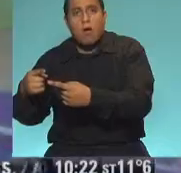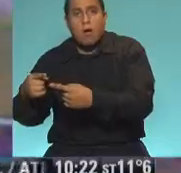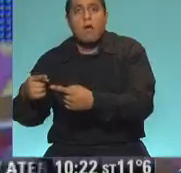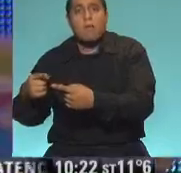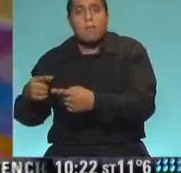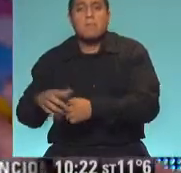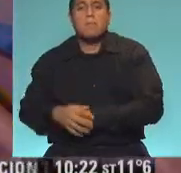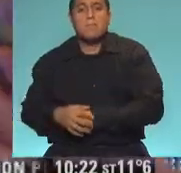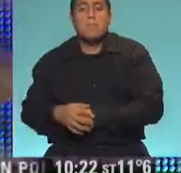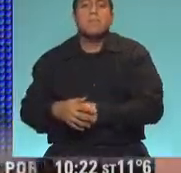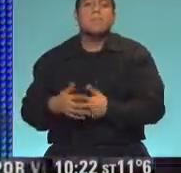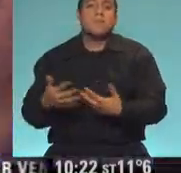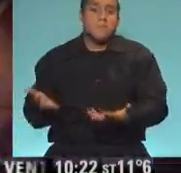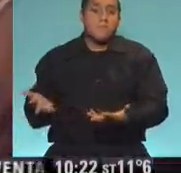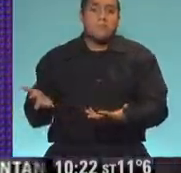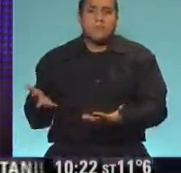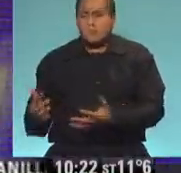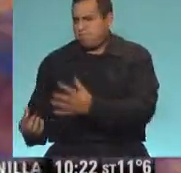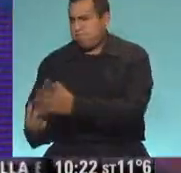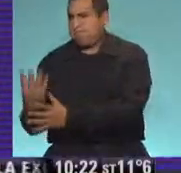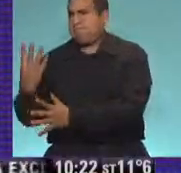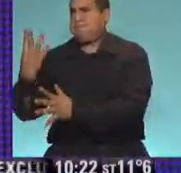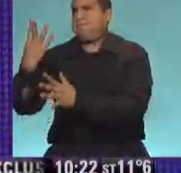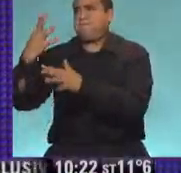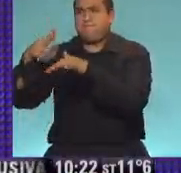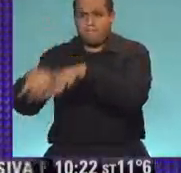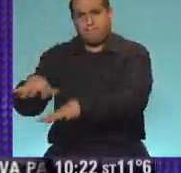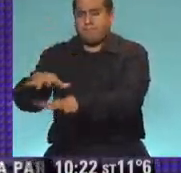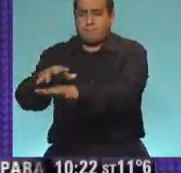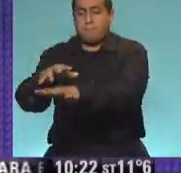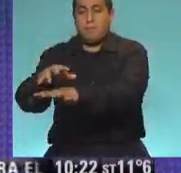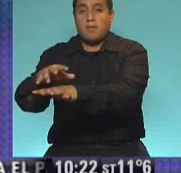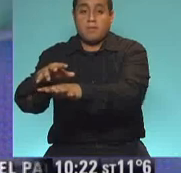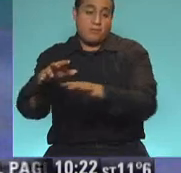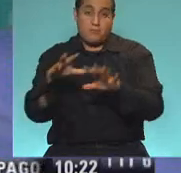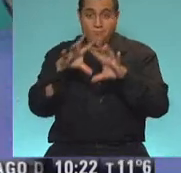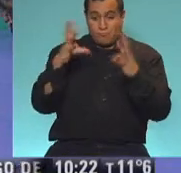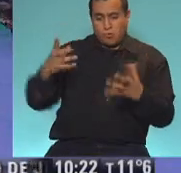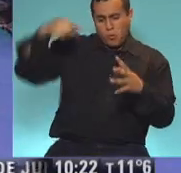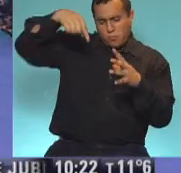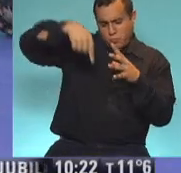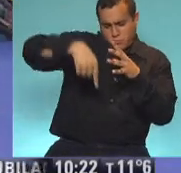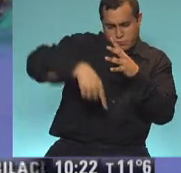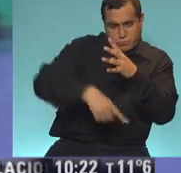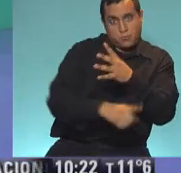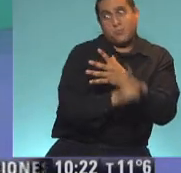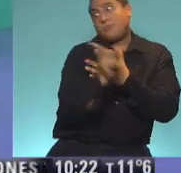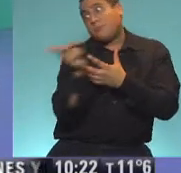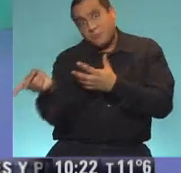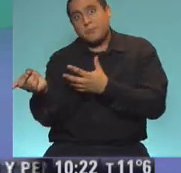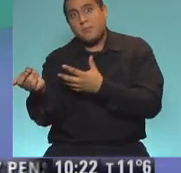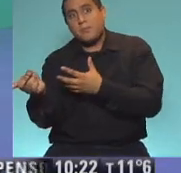espuma. Brota y se extiende justo del otro lado del mundo. Brota y moja los pies. Brota